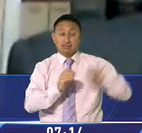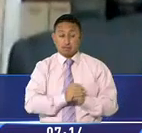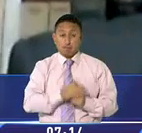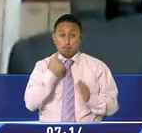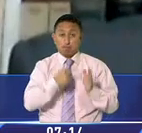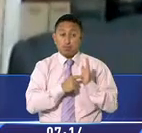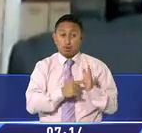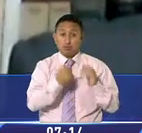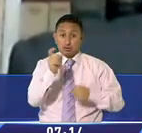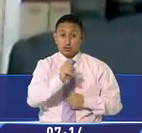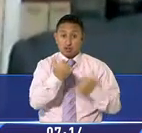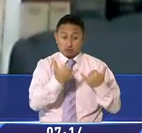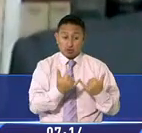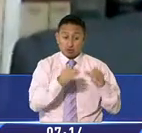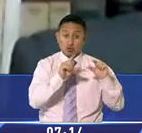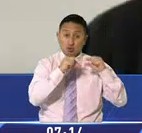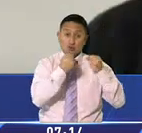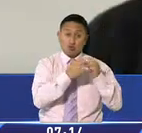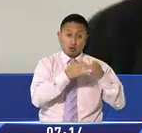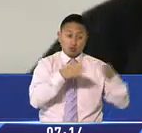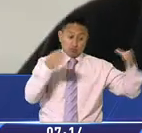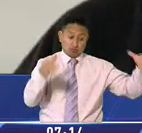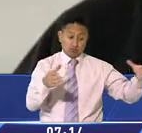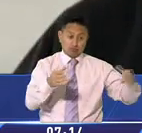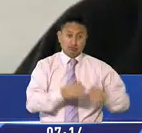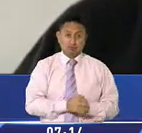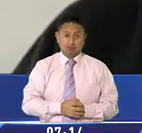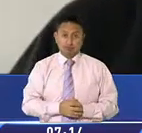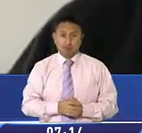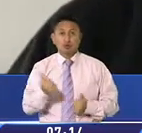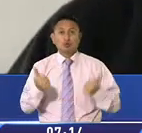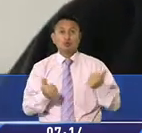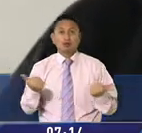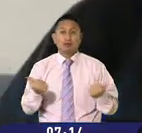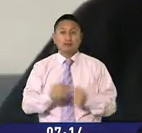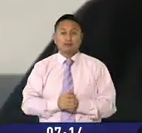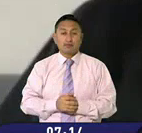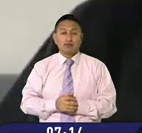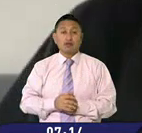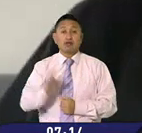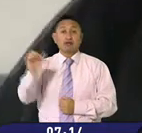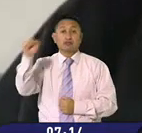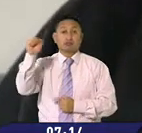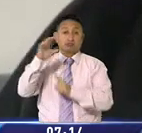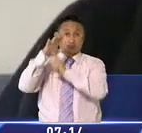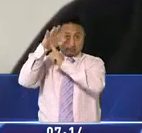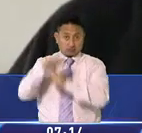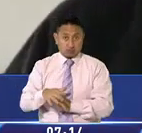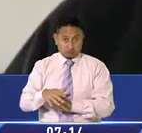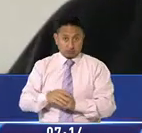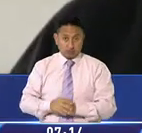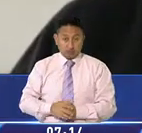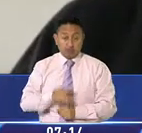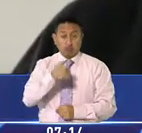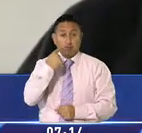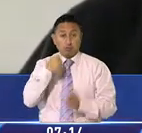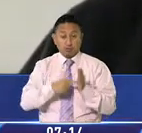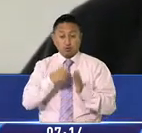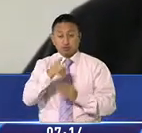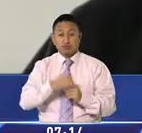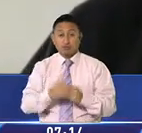la población. Y yo le pregunto, ¿cuál es la violación a un derecho constitucional si usted está haciendo una fiesta clandestina, usted está